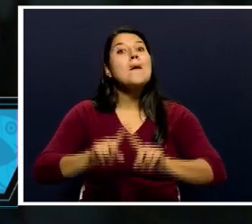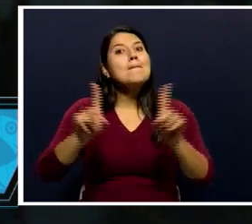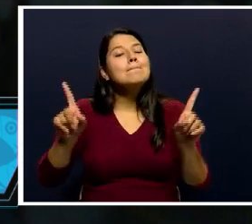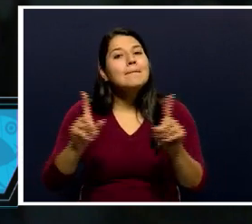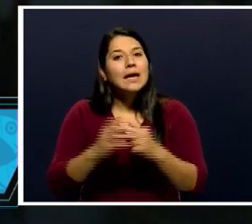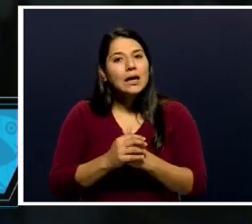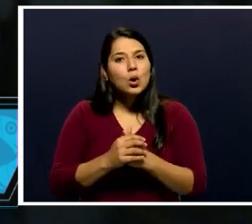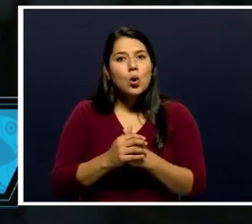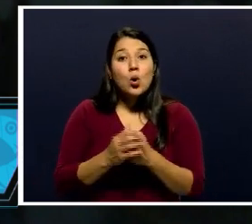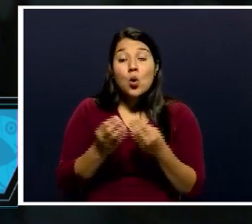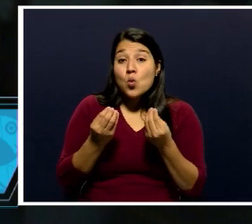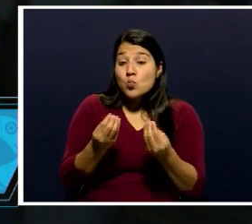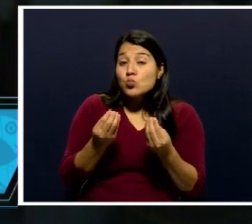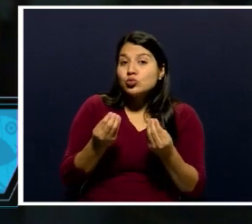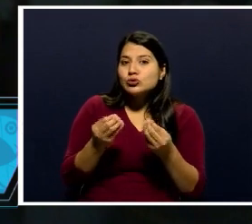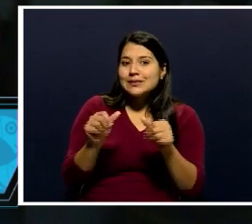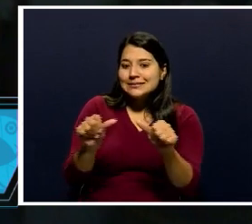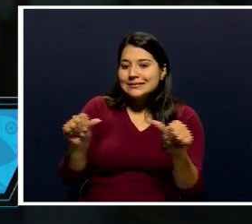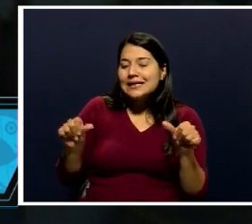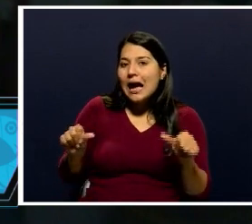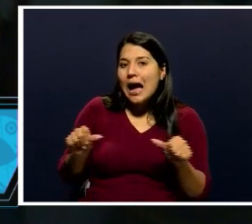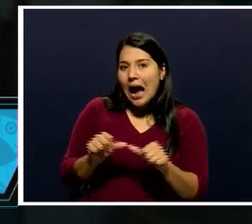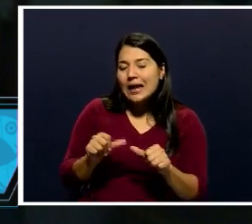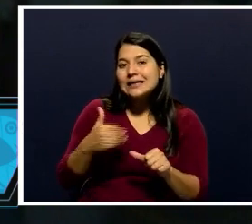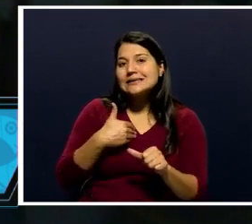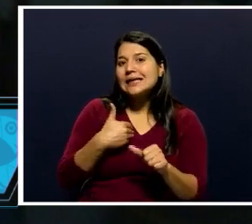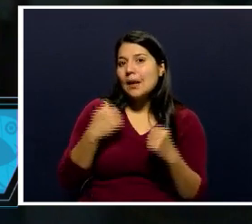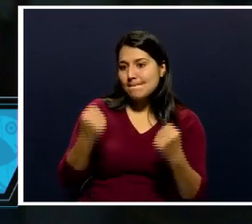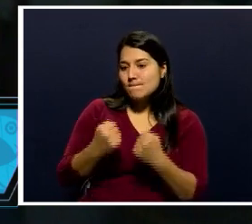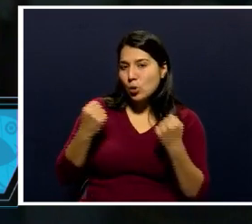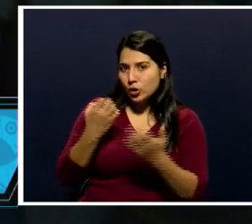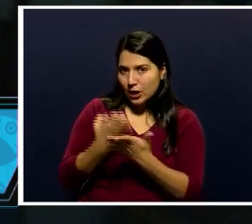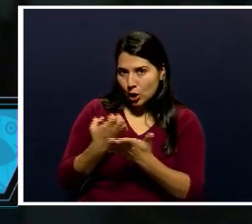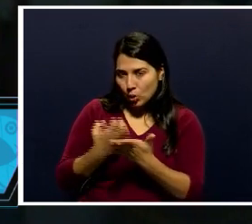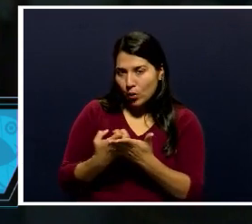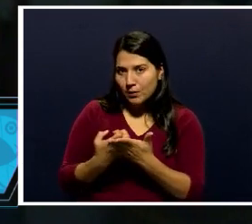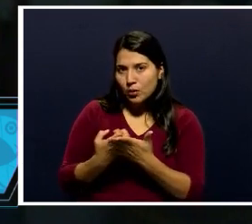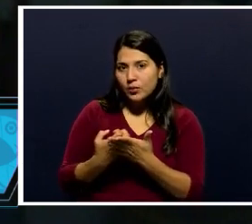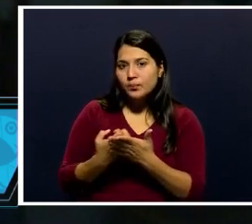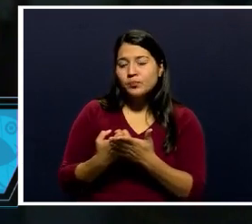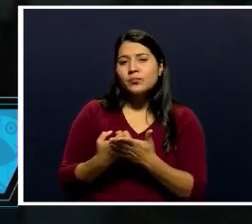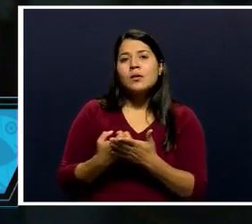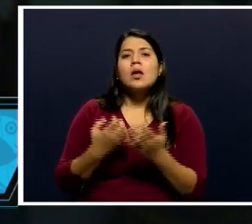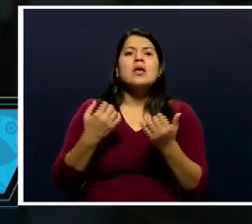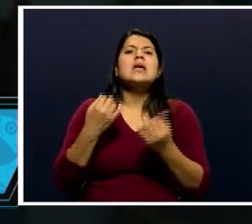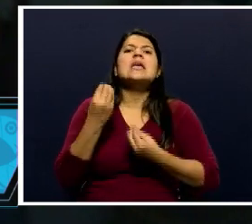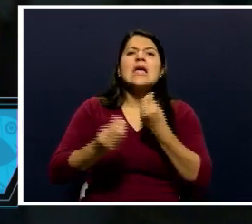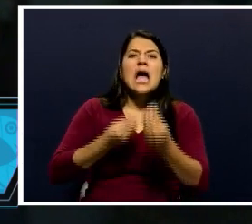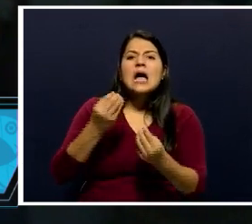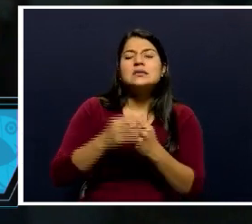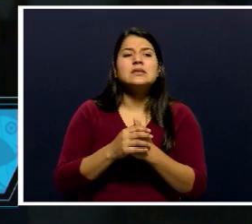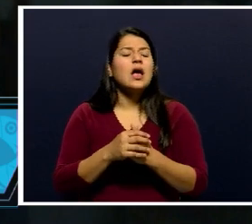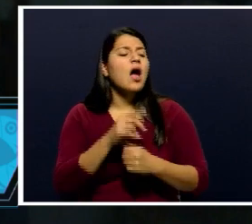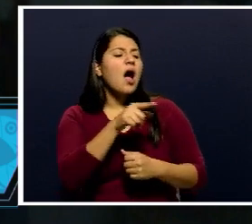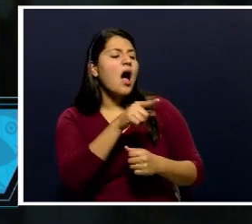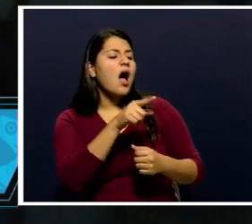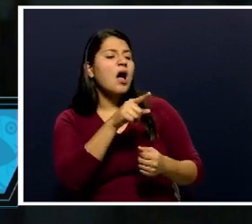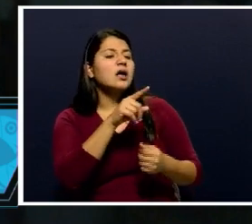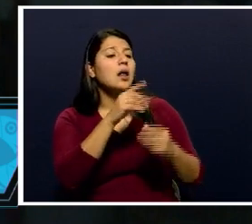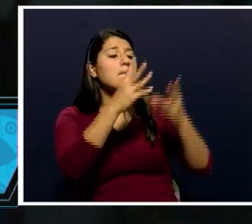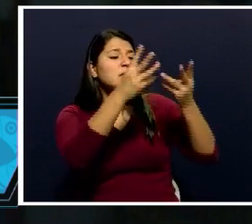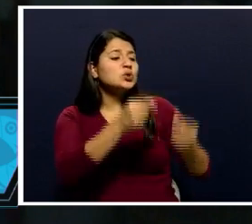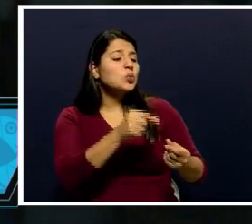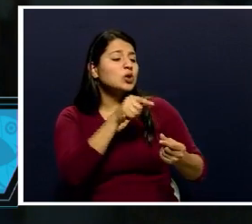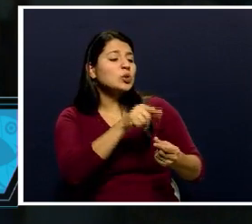mucho poder político y económico en este país, la respuesta ha sido privatizar o cerrar o recortar presupuesto. Nunca ha sido